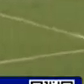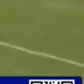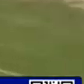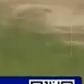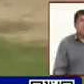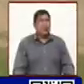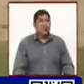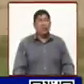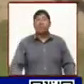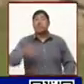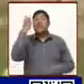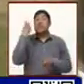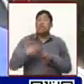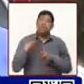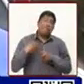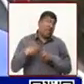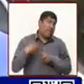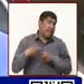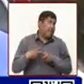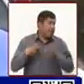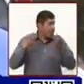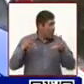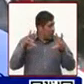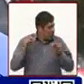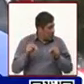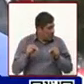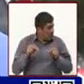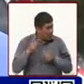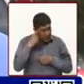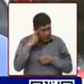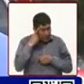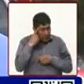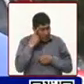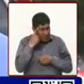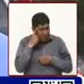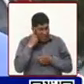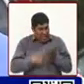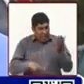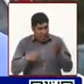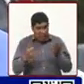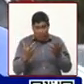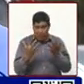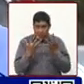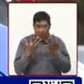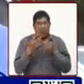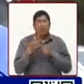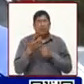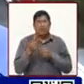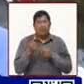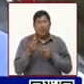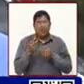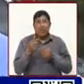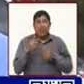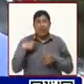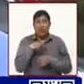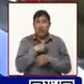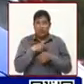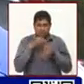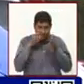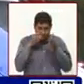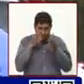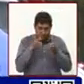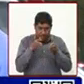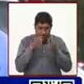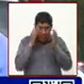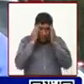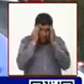Libertadores, un campeonato difícil, ya no vamos a poner nivel a los equipos, pero de hecho que tenemos que estar bien